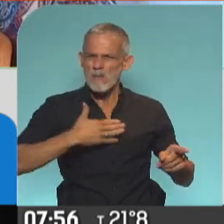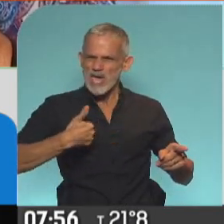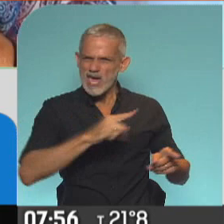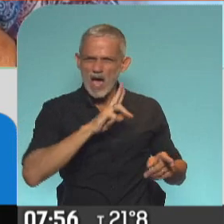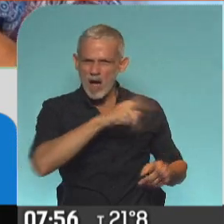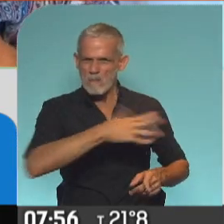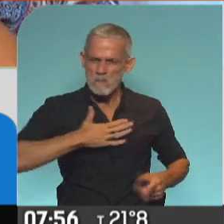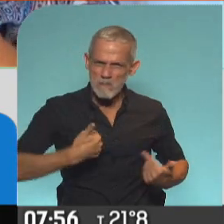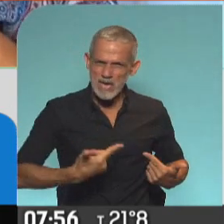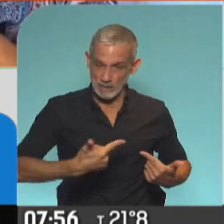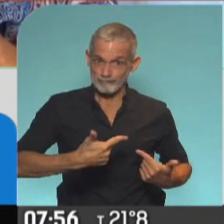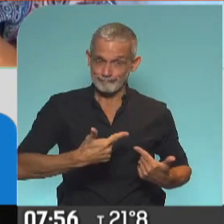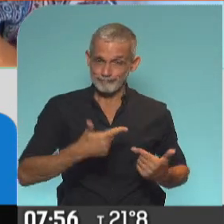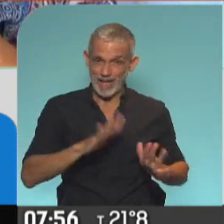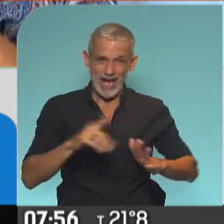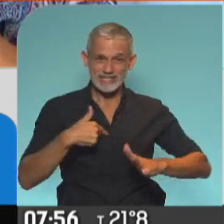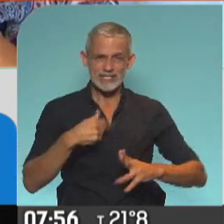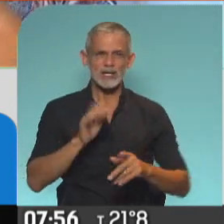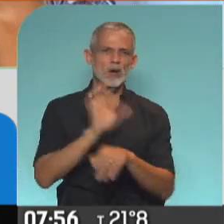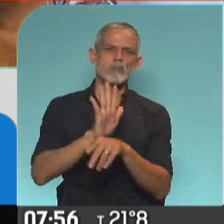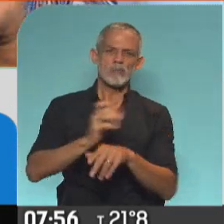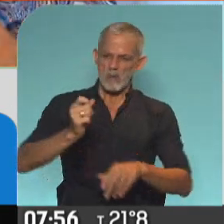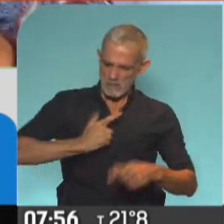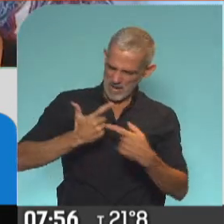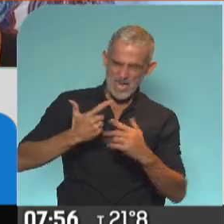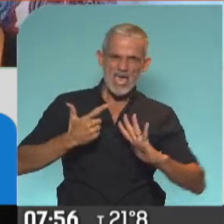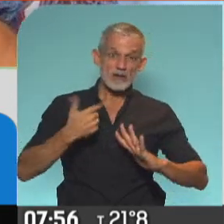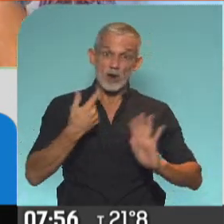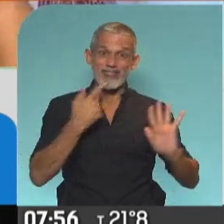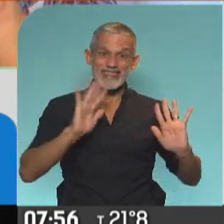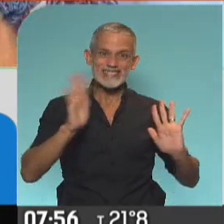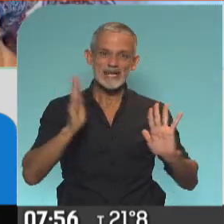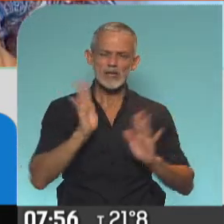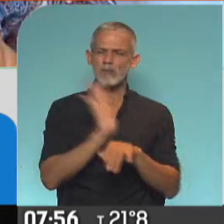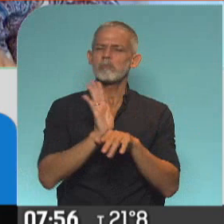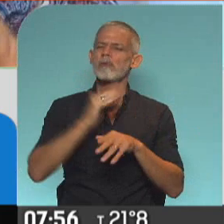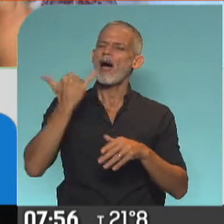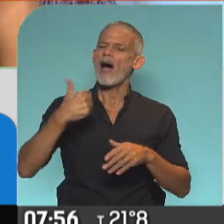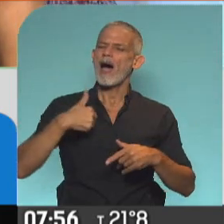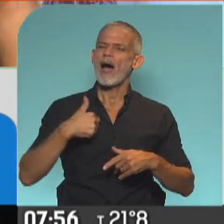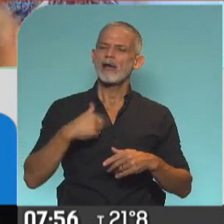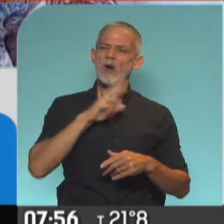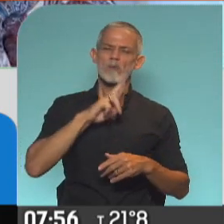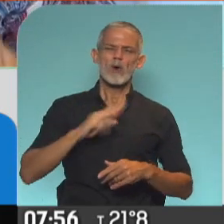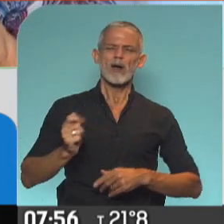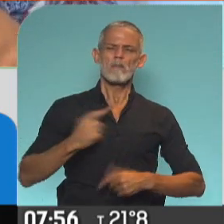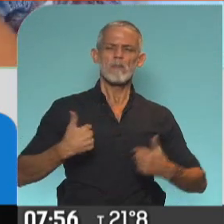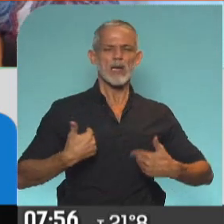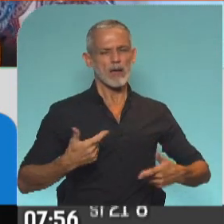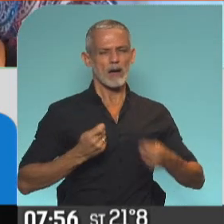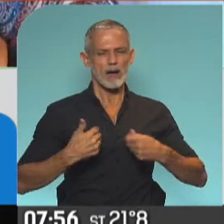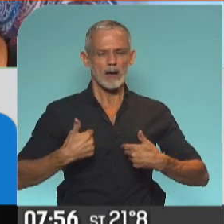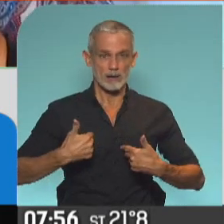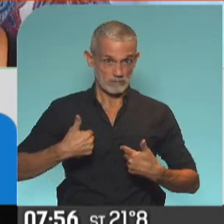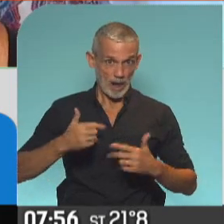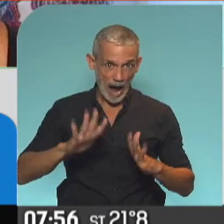es mía. Bueno, ese posesivo, sin que se exprese así, está en el fondo, está en el cóncavo de